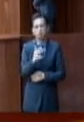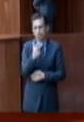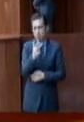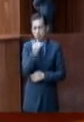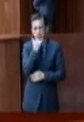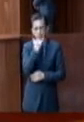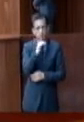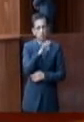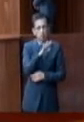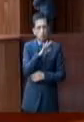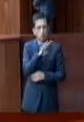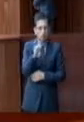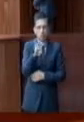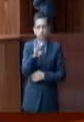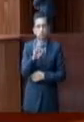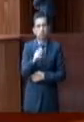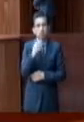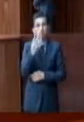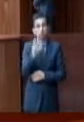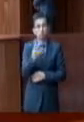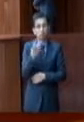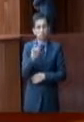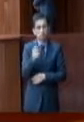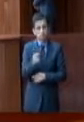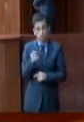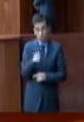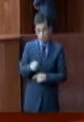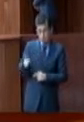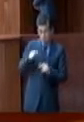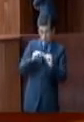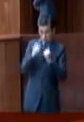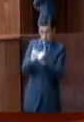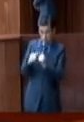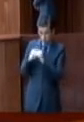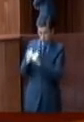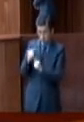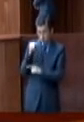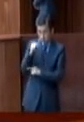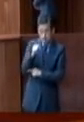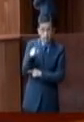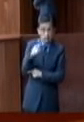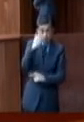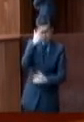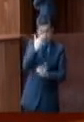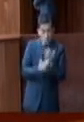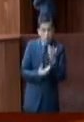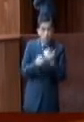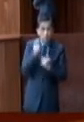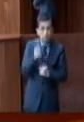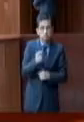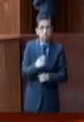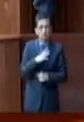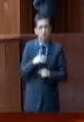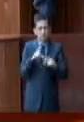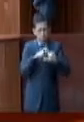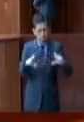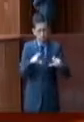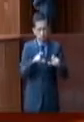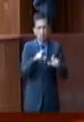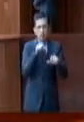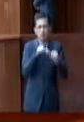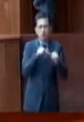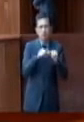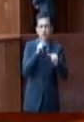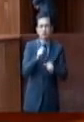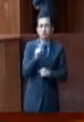establece que son infracciones de las organizaciones sindicales y hay una hay una hay un inciso que dice que es